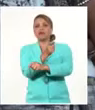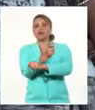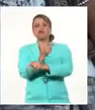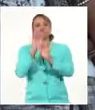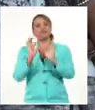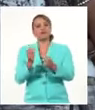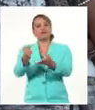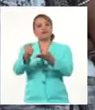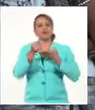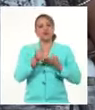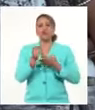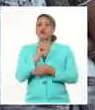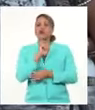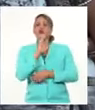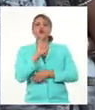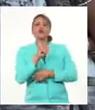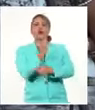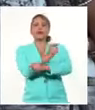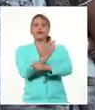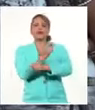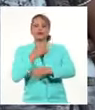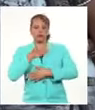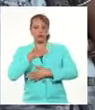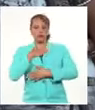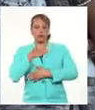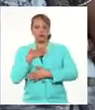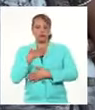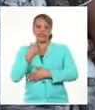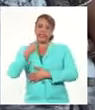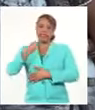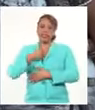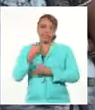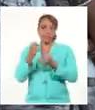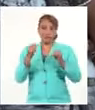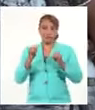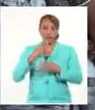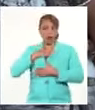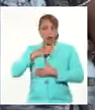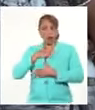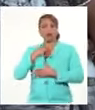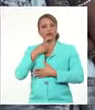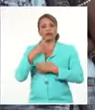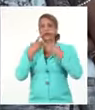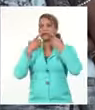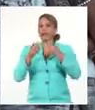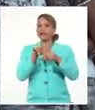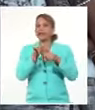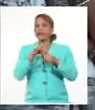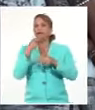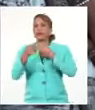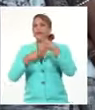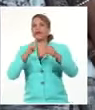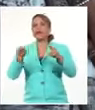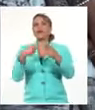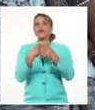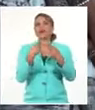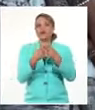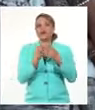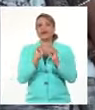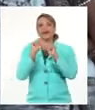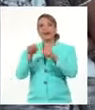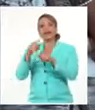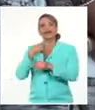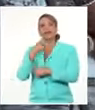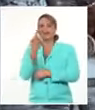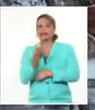dado. No hablo de la capacitación propia que tiene que tener una persona para desempeñar un puesto de trabajo, hablo de las competencias que desean